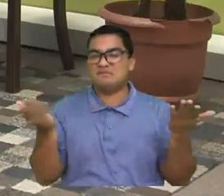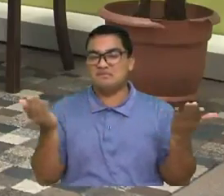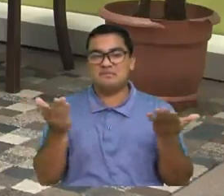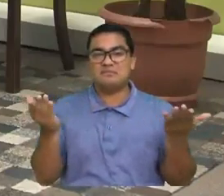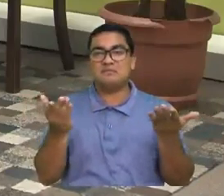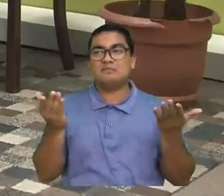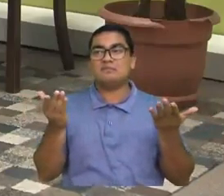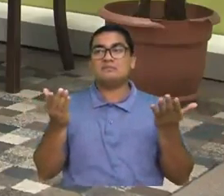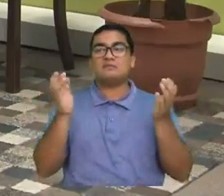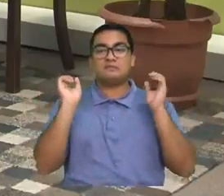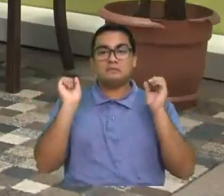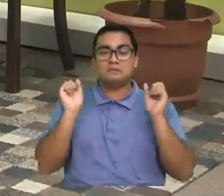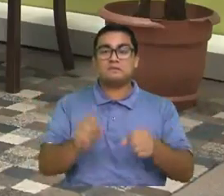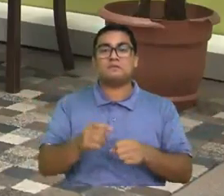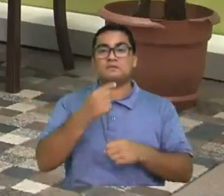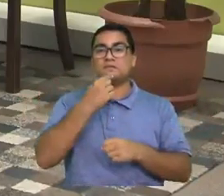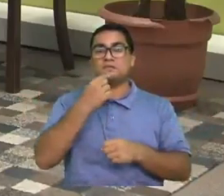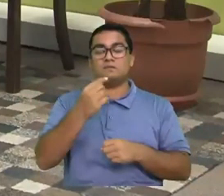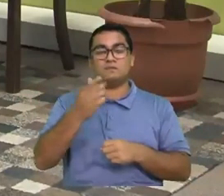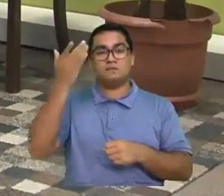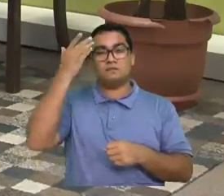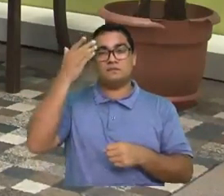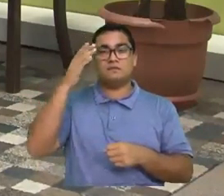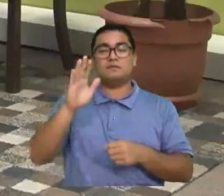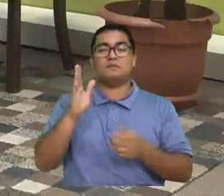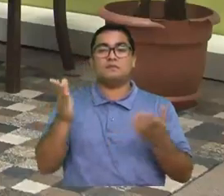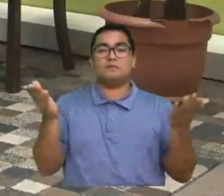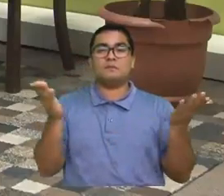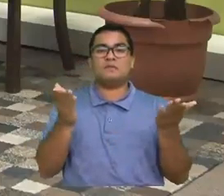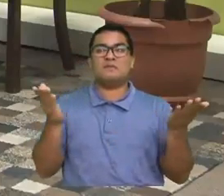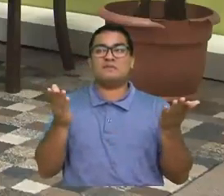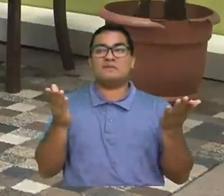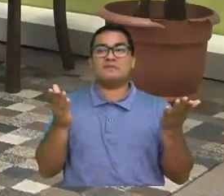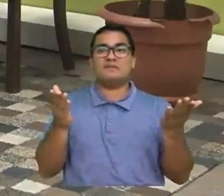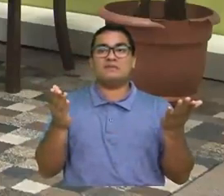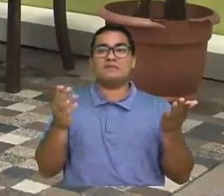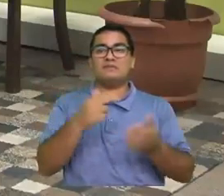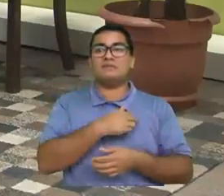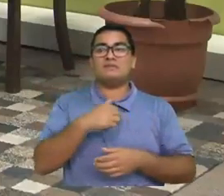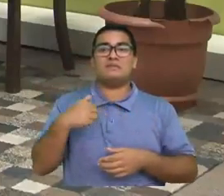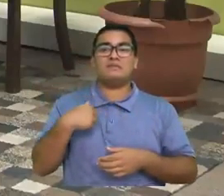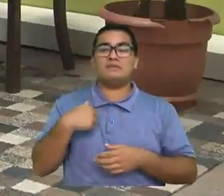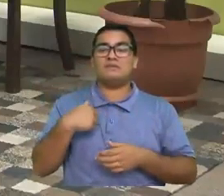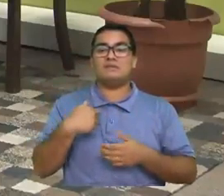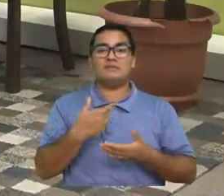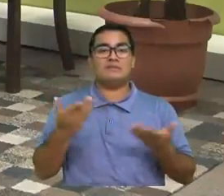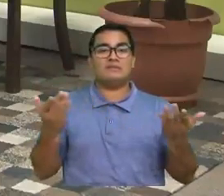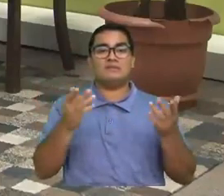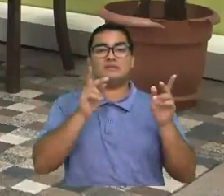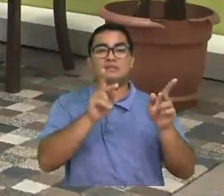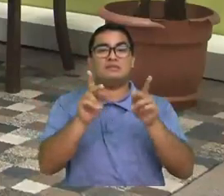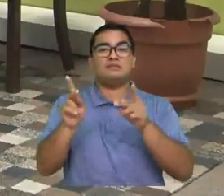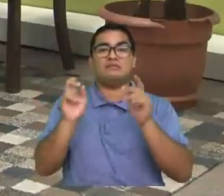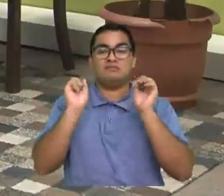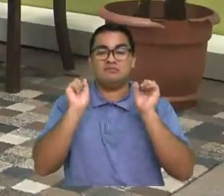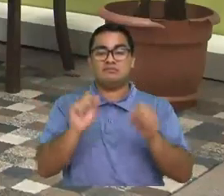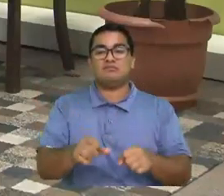uno pueda decir y orientar, saber exactamente por dónde que puede uno decir,